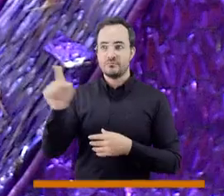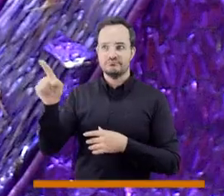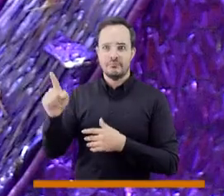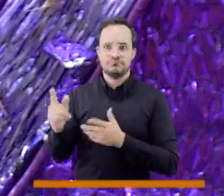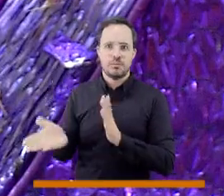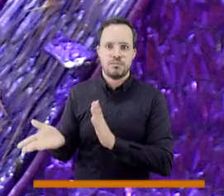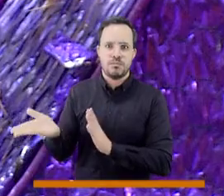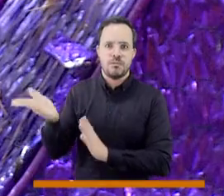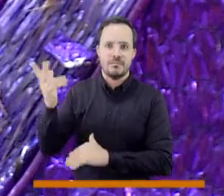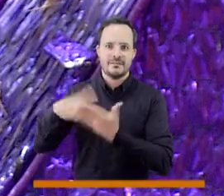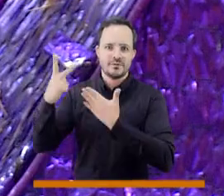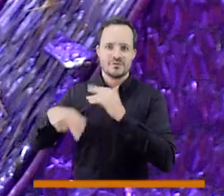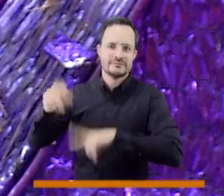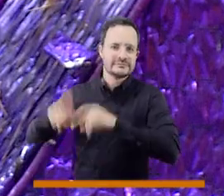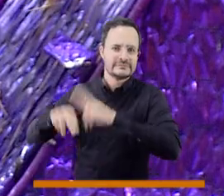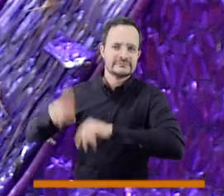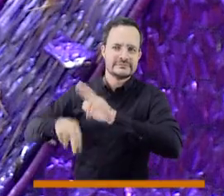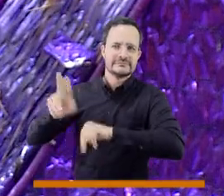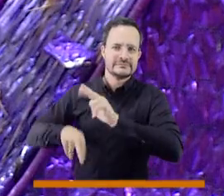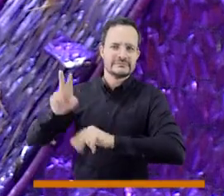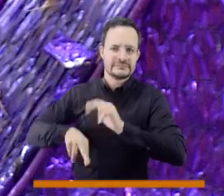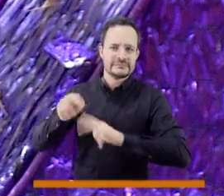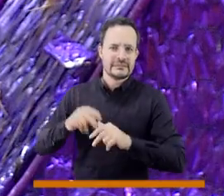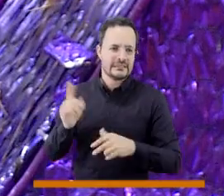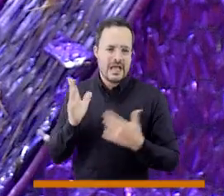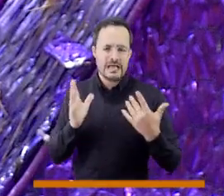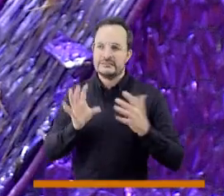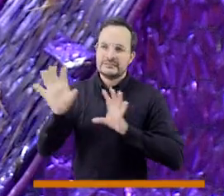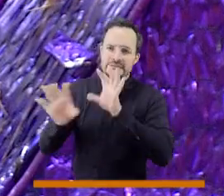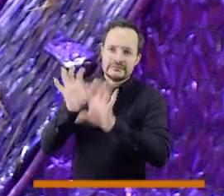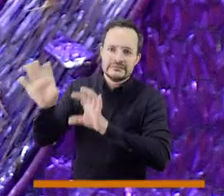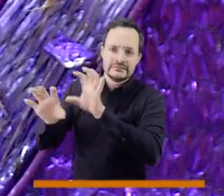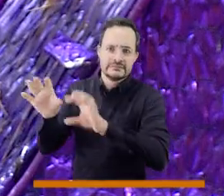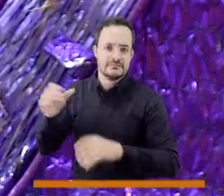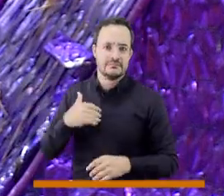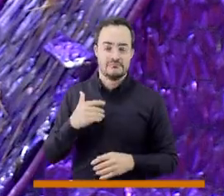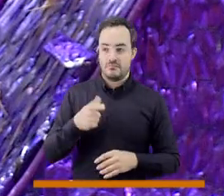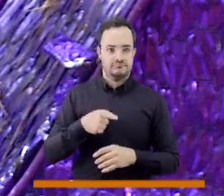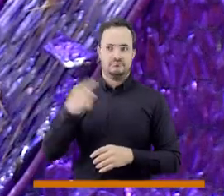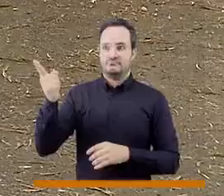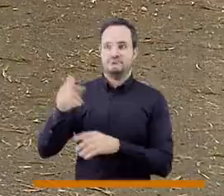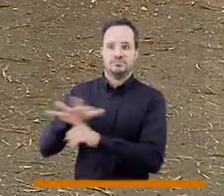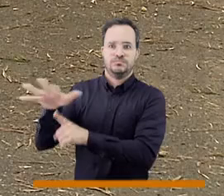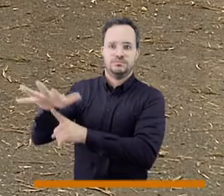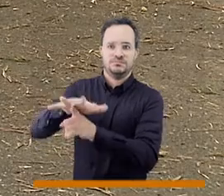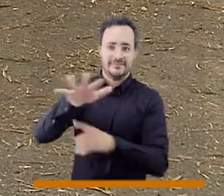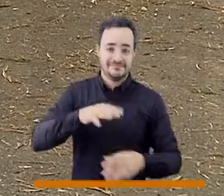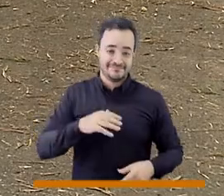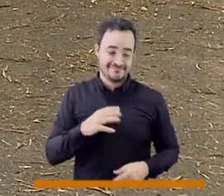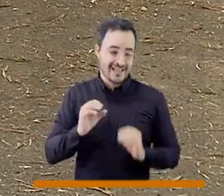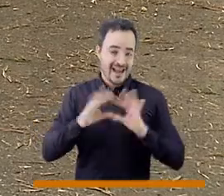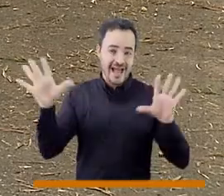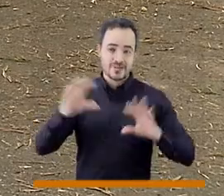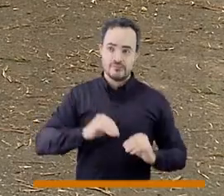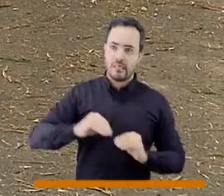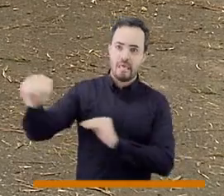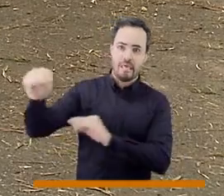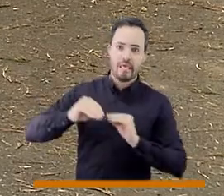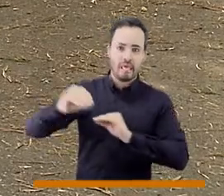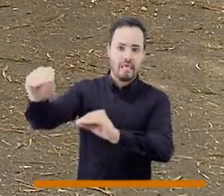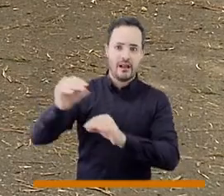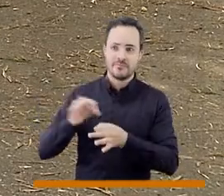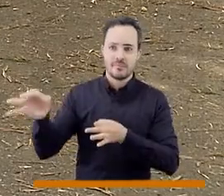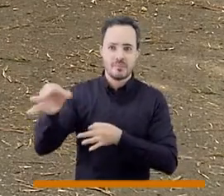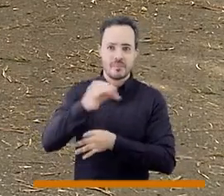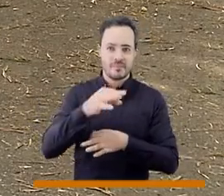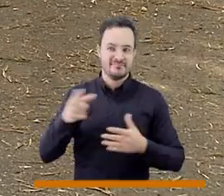en más de 10 veces los desarrollos inmobiliarios que se están en este momento desarrollando en Medellín desde el 2015. Entonces, sin duda, también va a